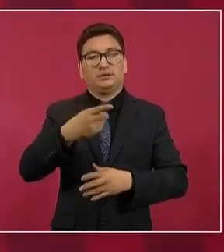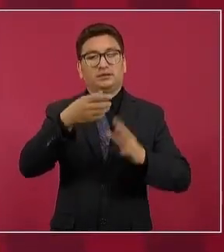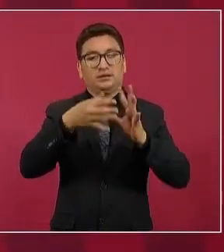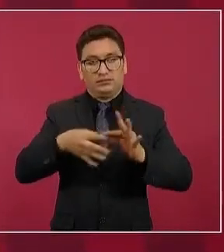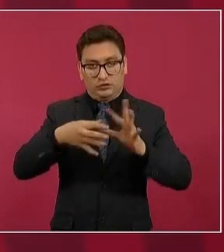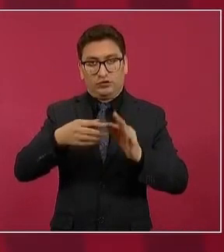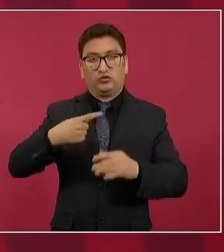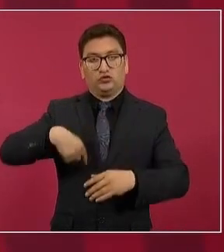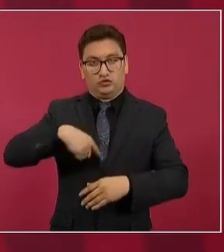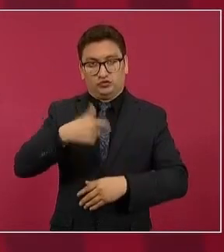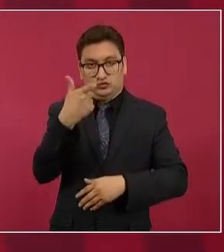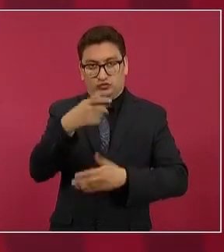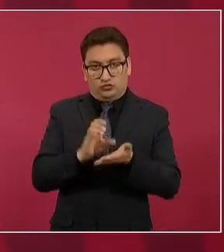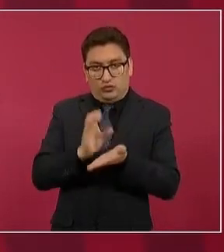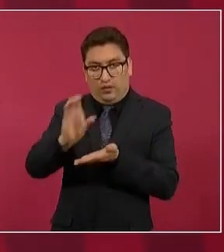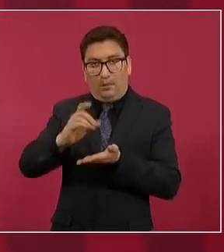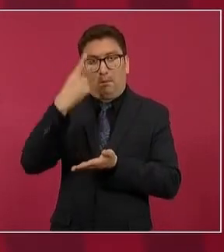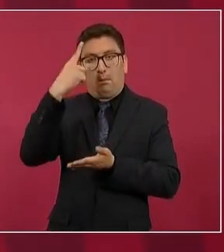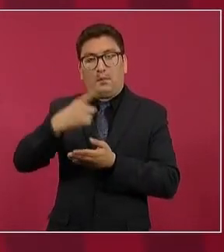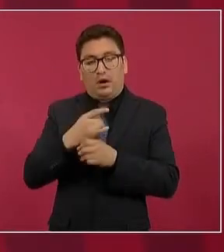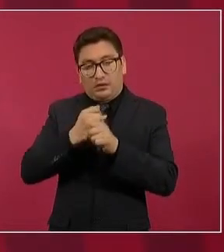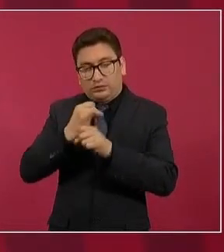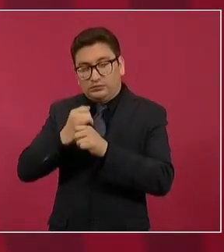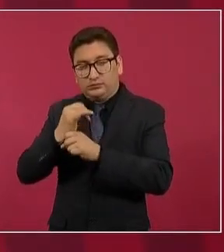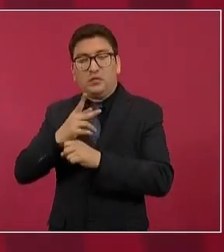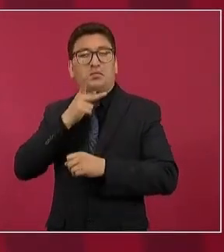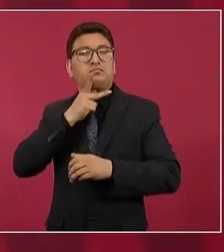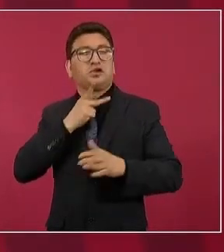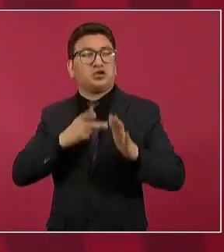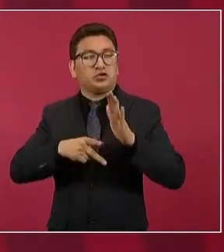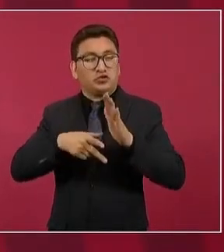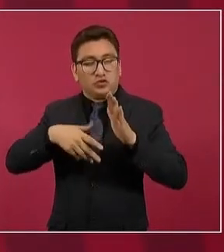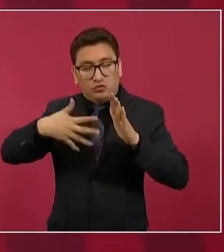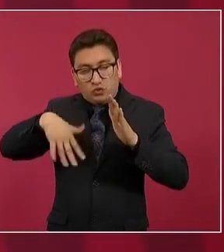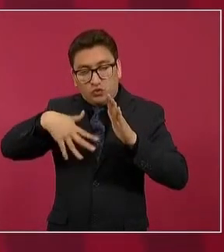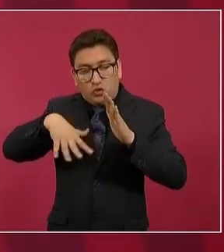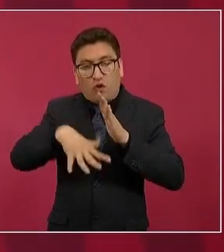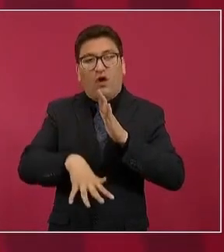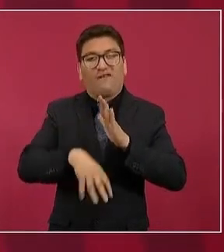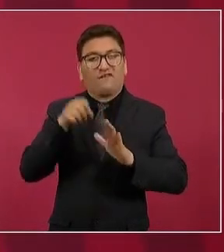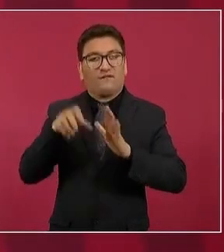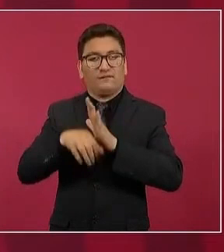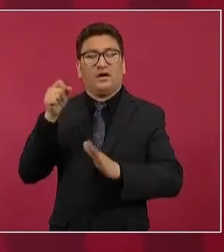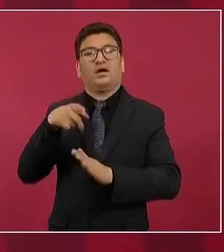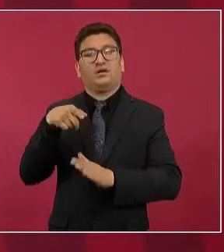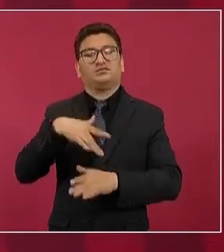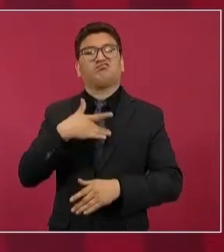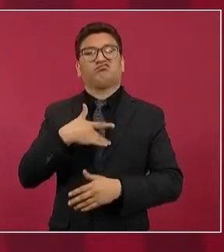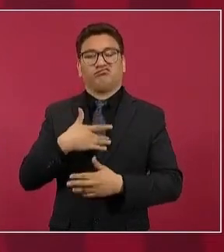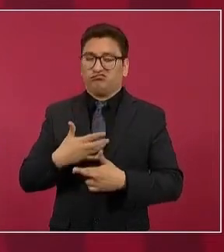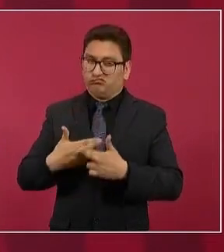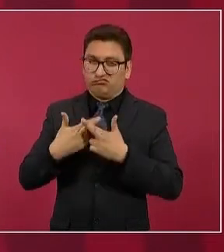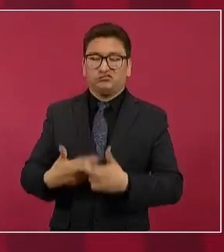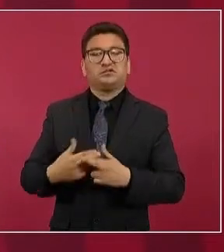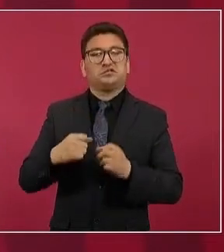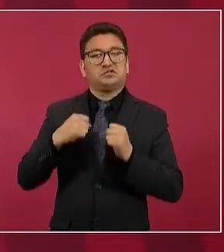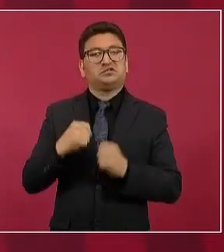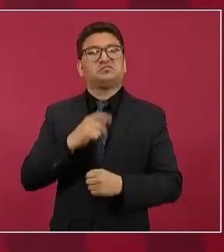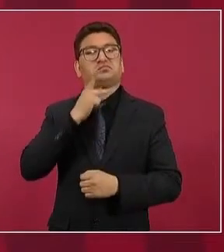a invertir en exploración nos da la seguridad de que tenemos